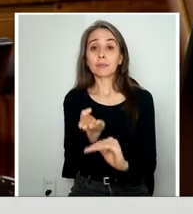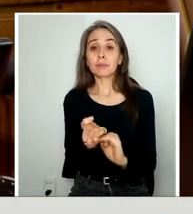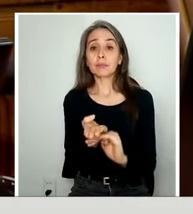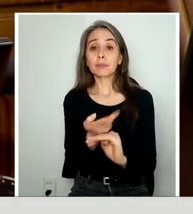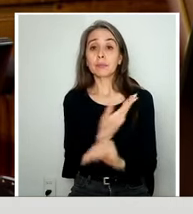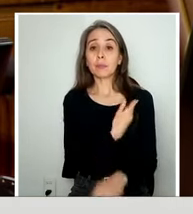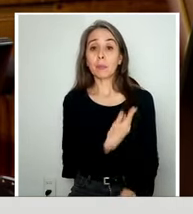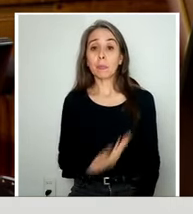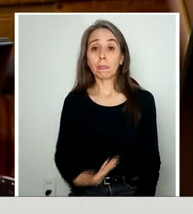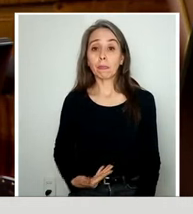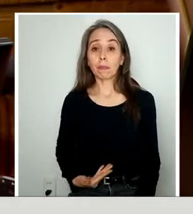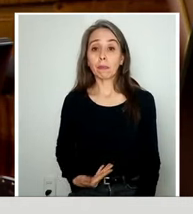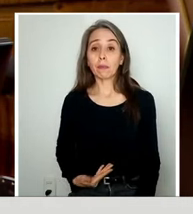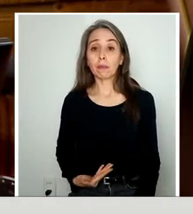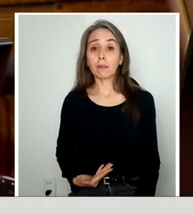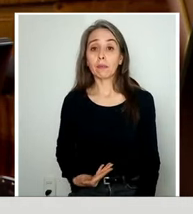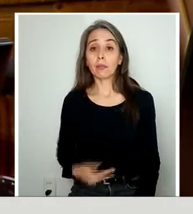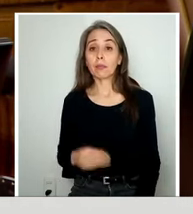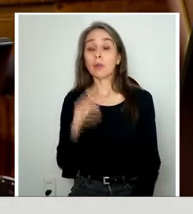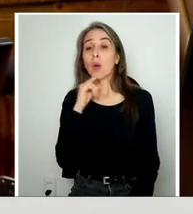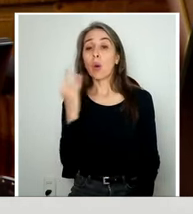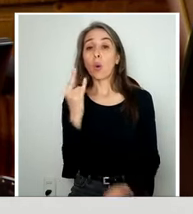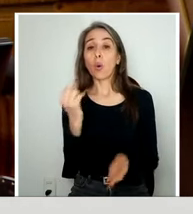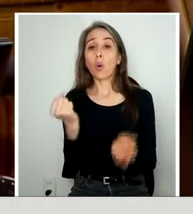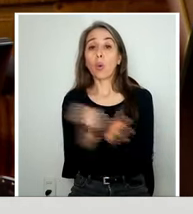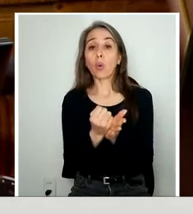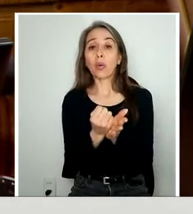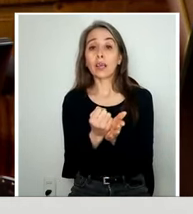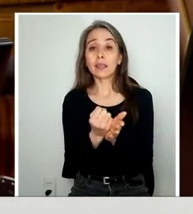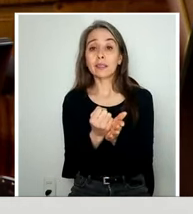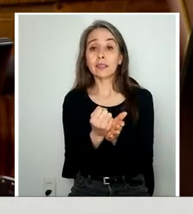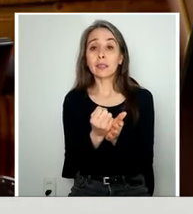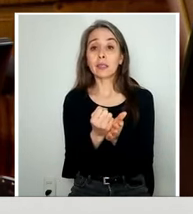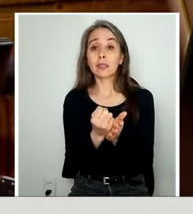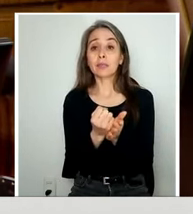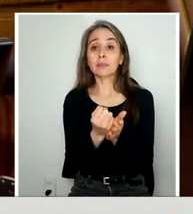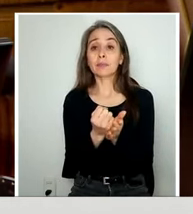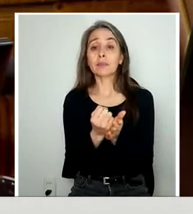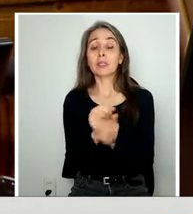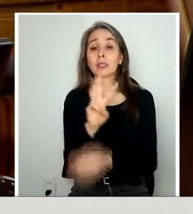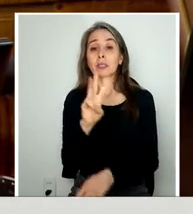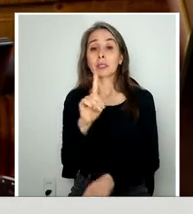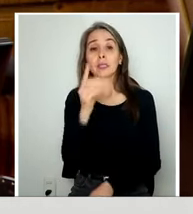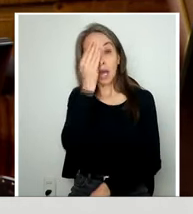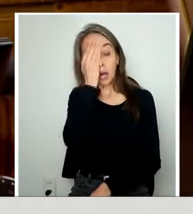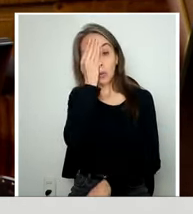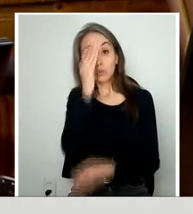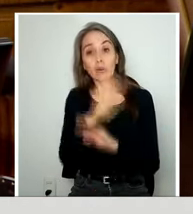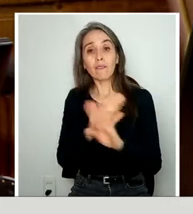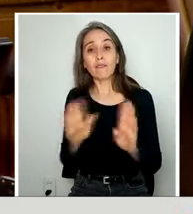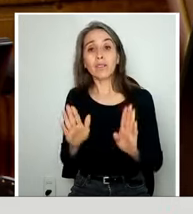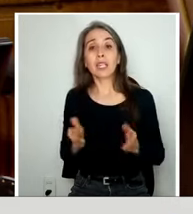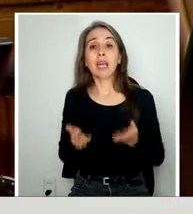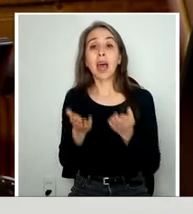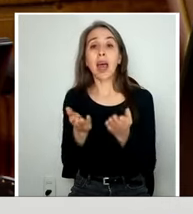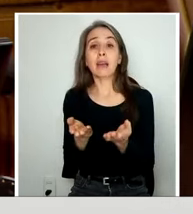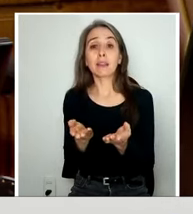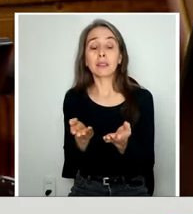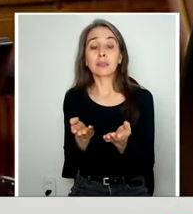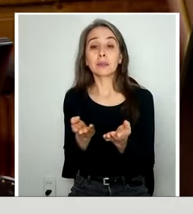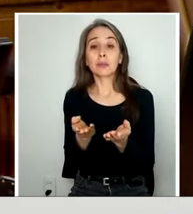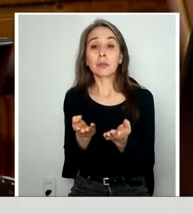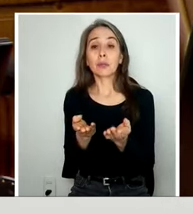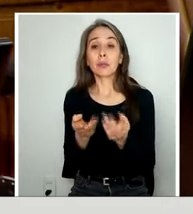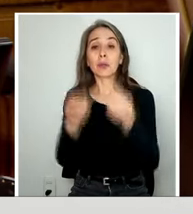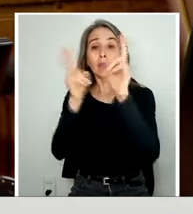que ponga suma urgencia y en la atención que este 31 de agosto se termina la los derechos